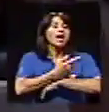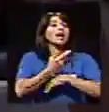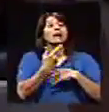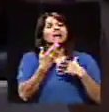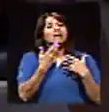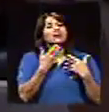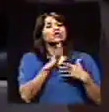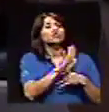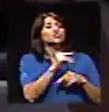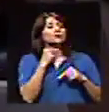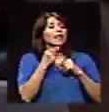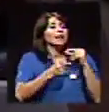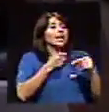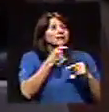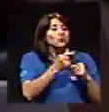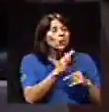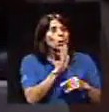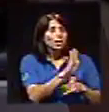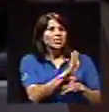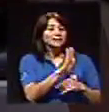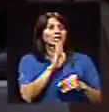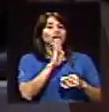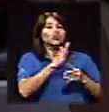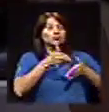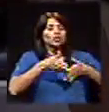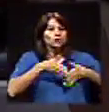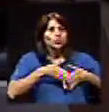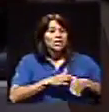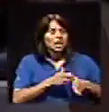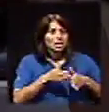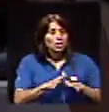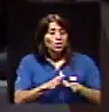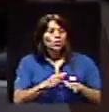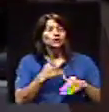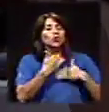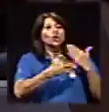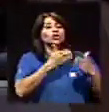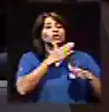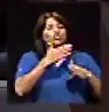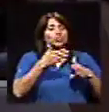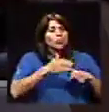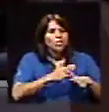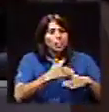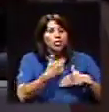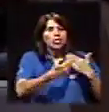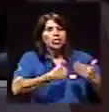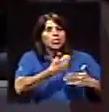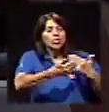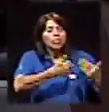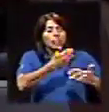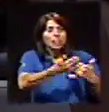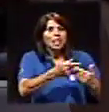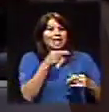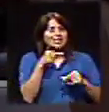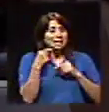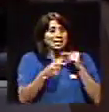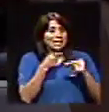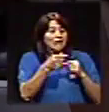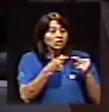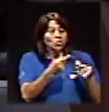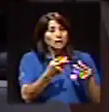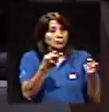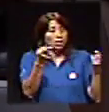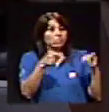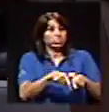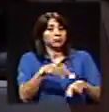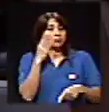vienen atrás y los hijos suyos, las hijas suyas llegarán y etcétera. Y es entonces una de las cosas